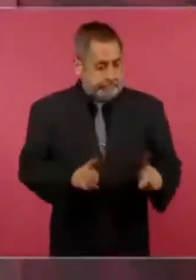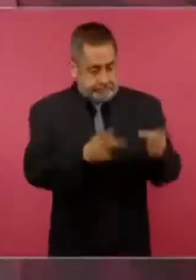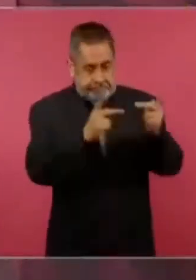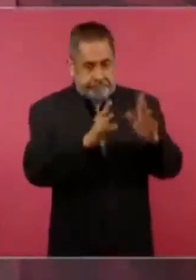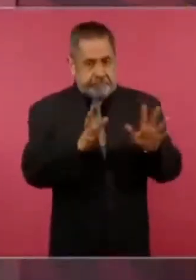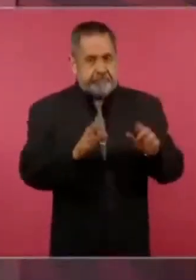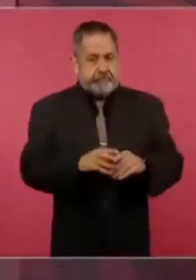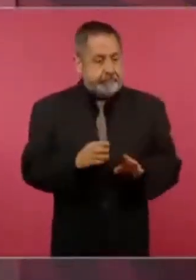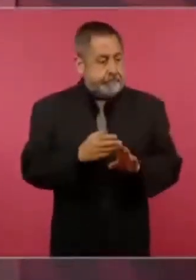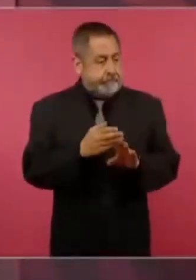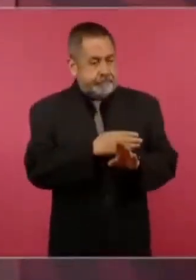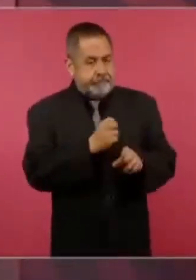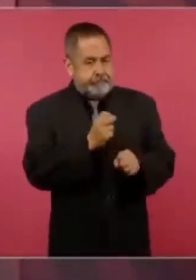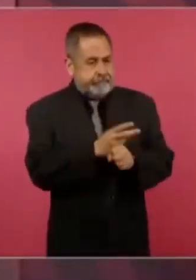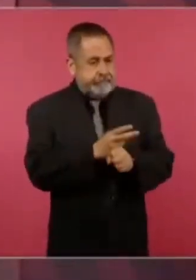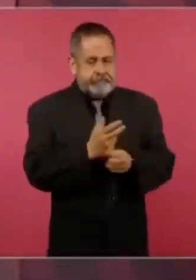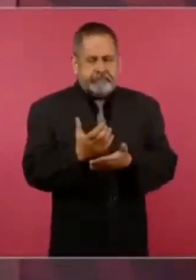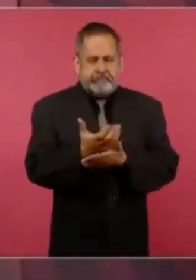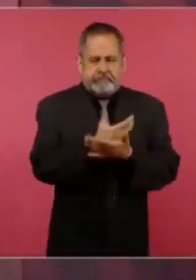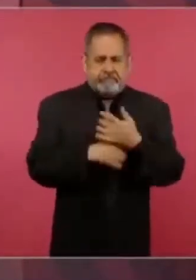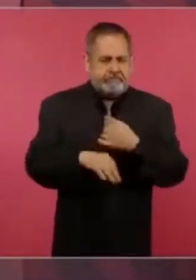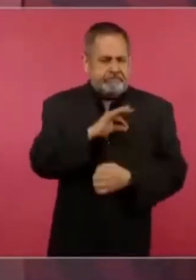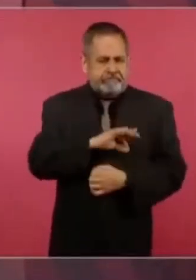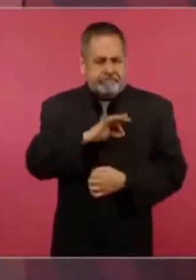salió algo más